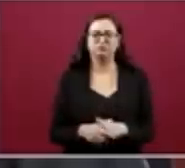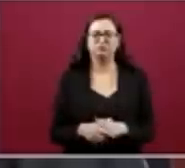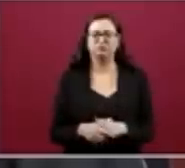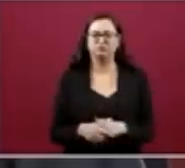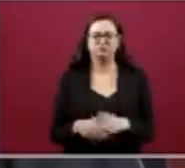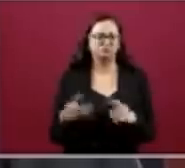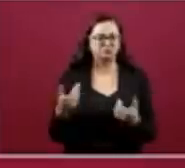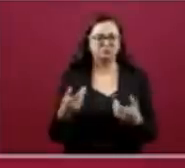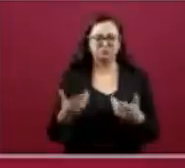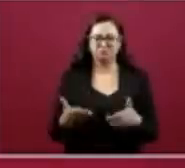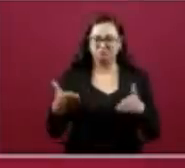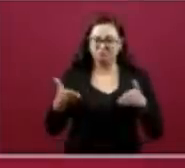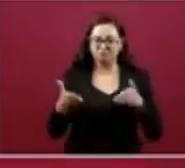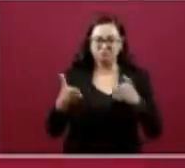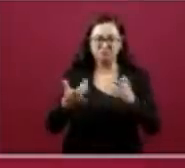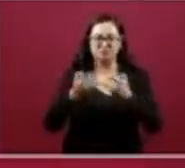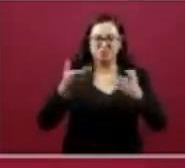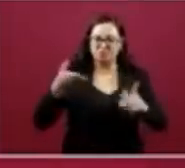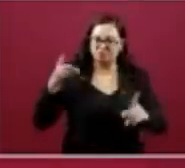trayectoria,